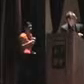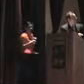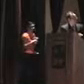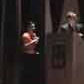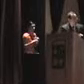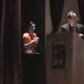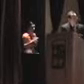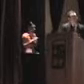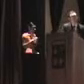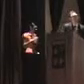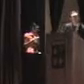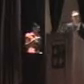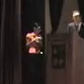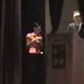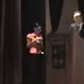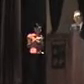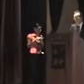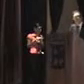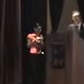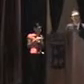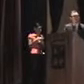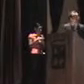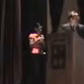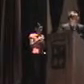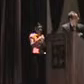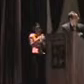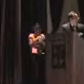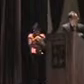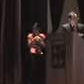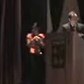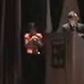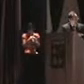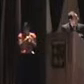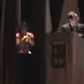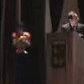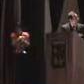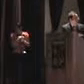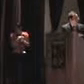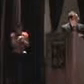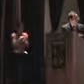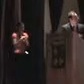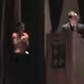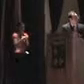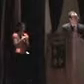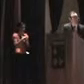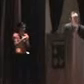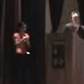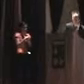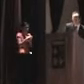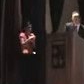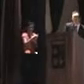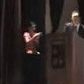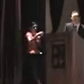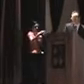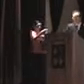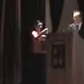uno de 6.8% que la empresa aplicó en su tercer periodo regulatorio, y a la vez afrontamos una situación atípica en materia inflacionaria